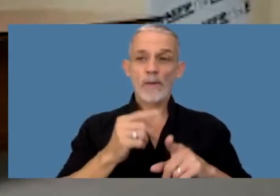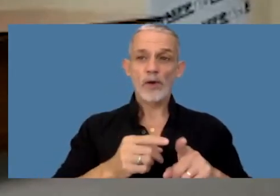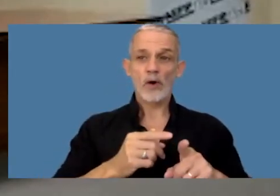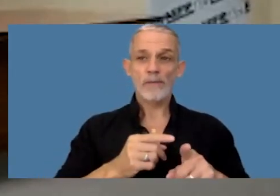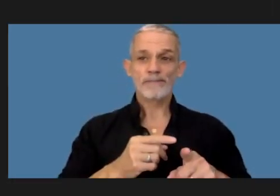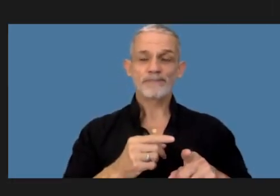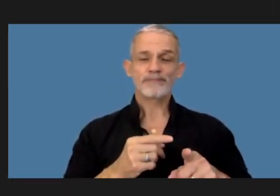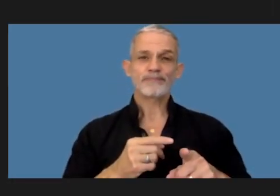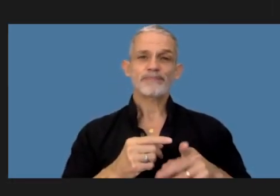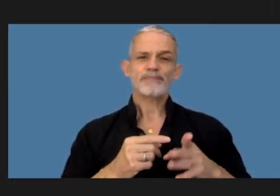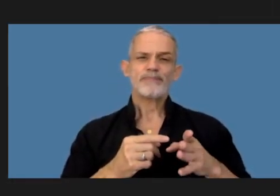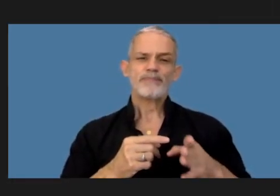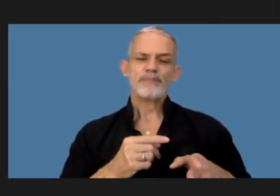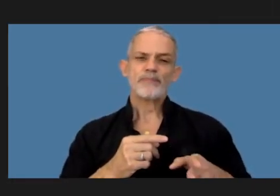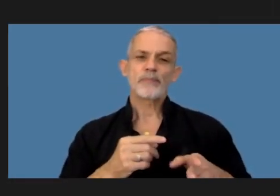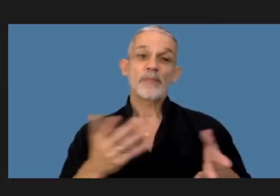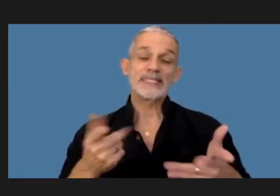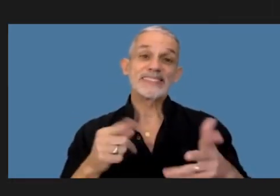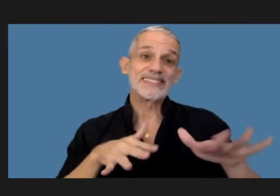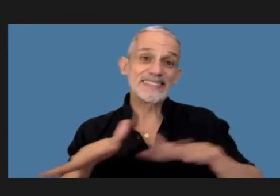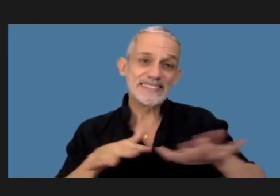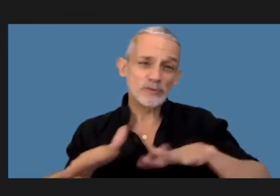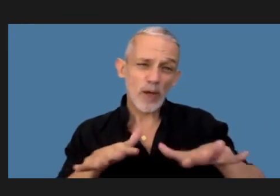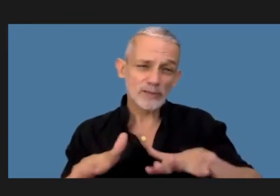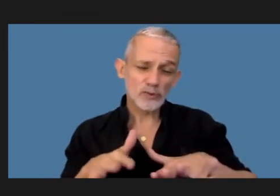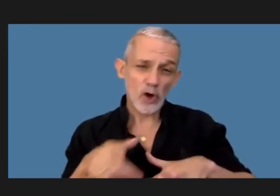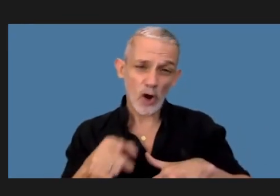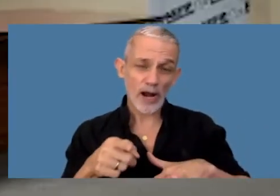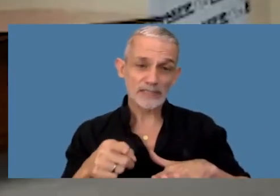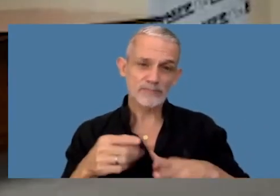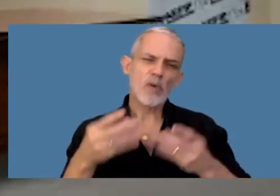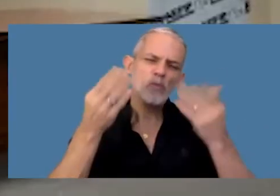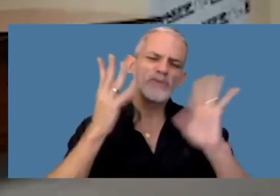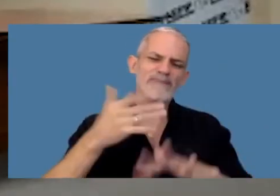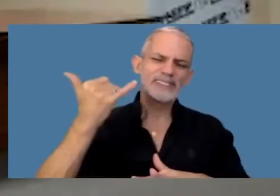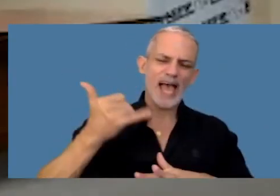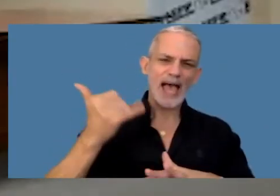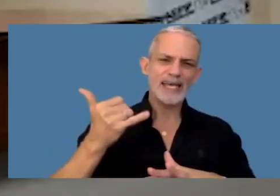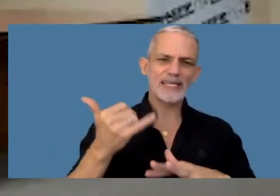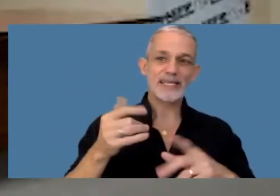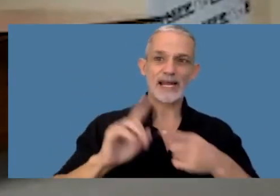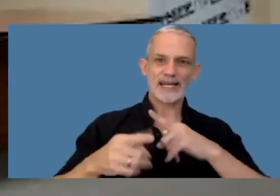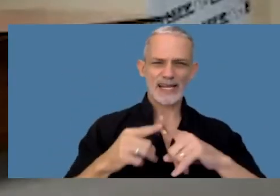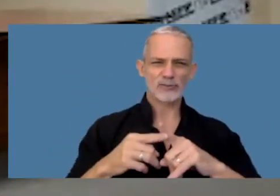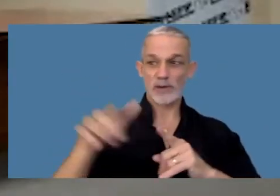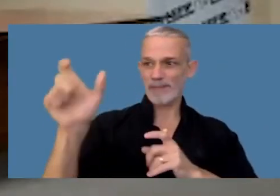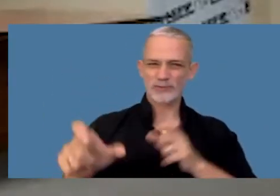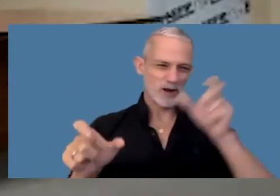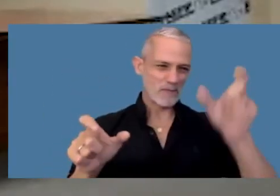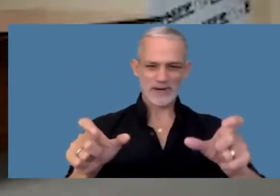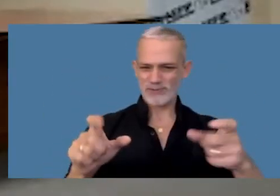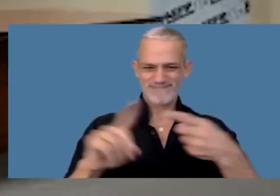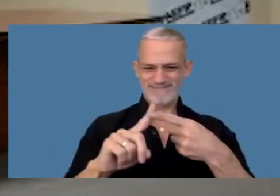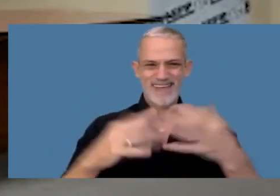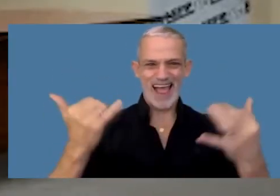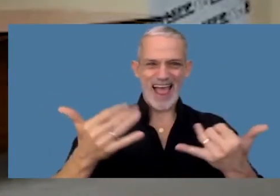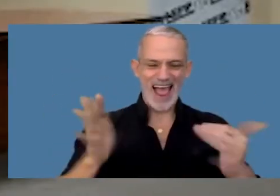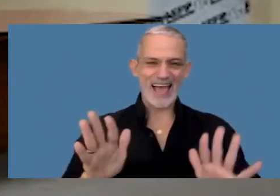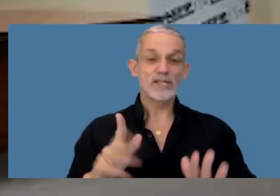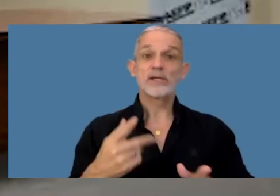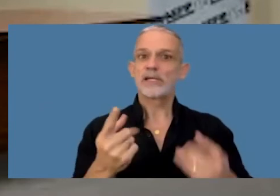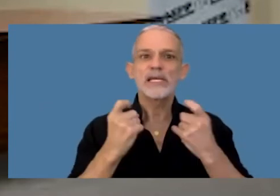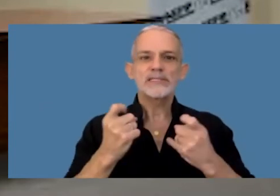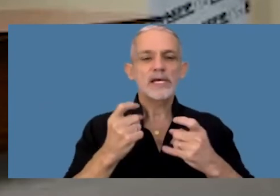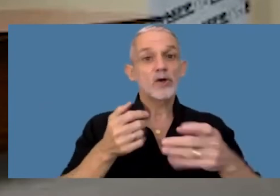esta situación, digamos, que muchas veces se da en las relaciones entre personas, por eso es necesario